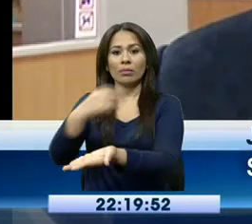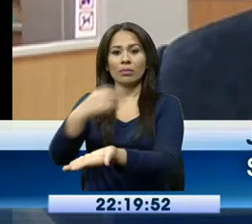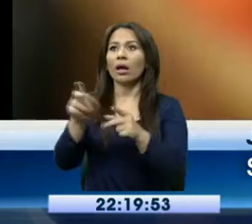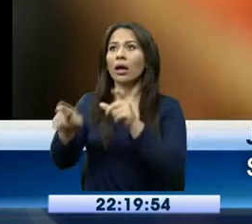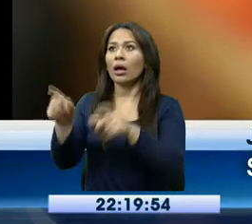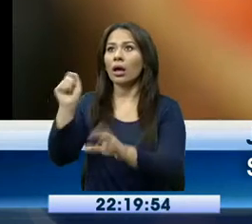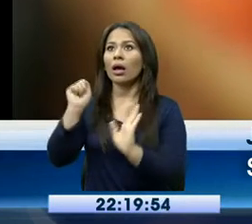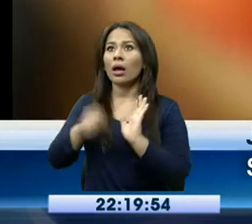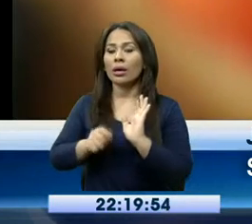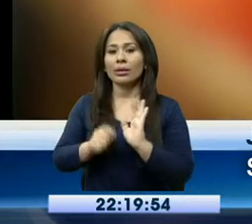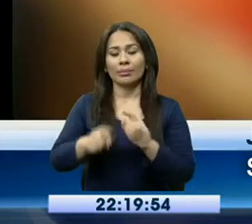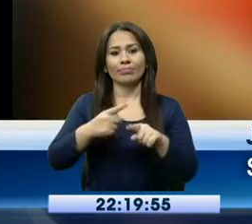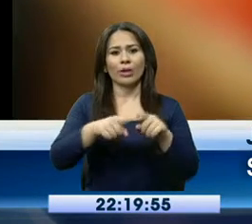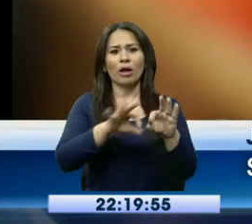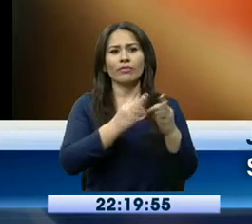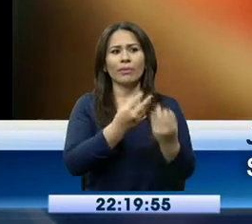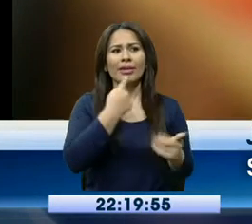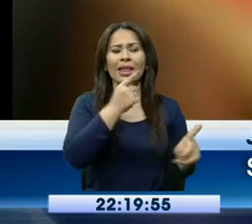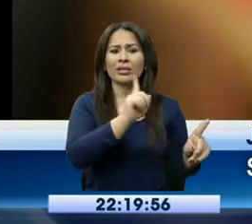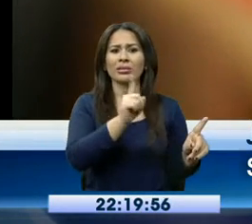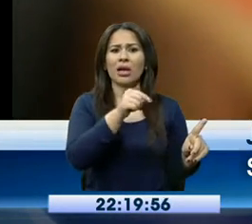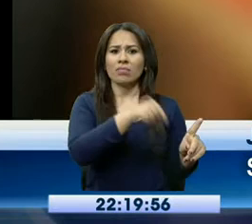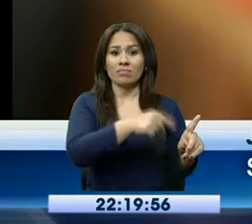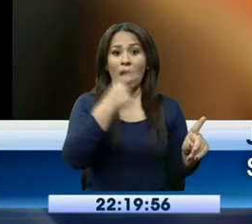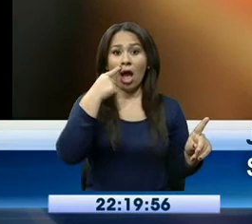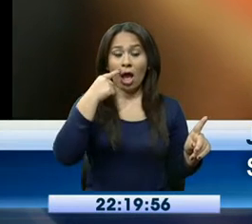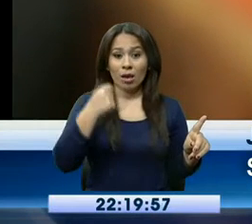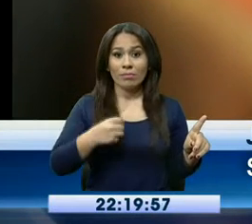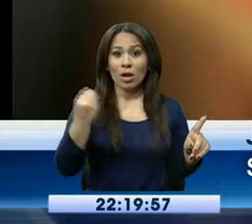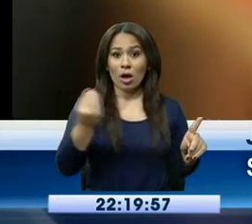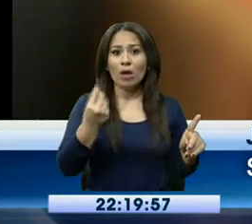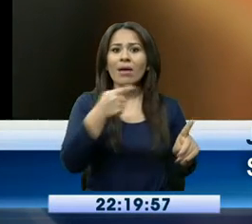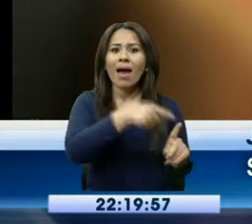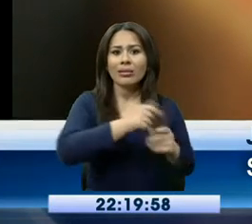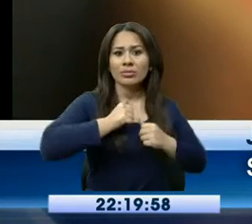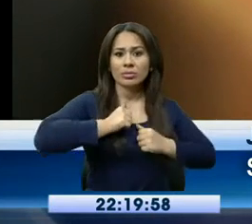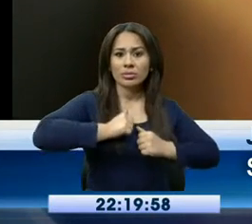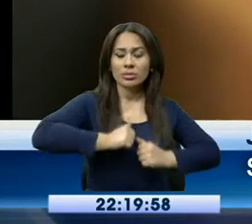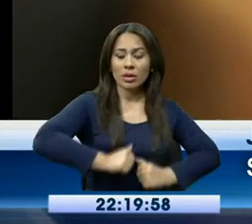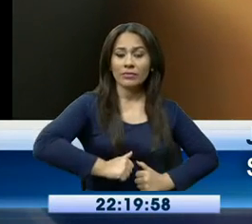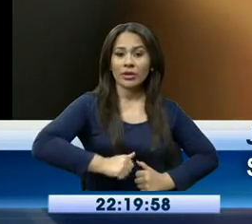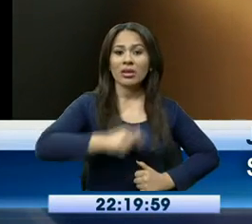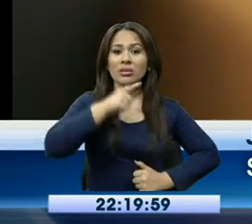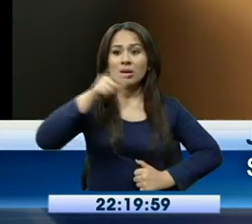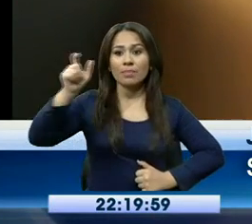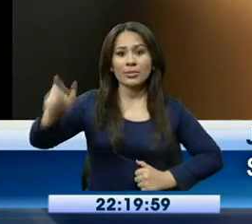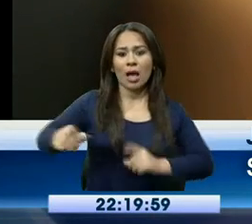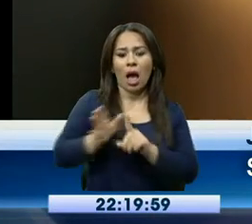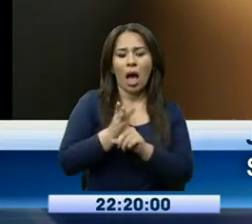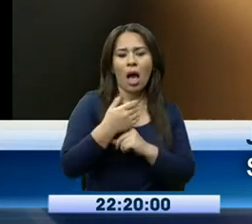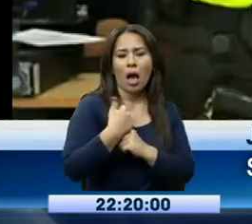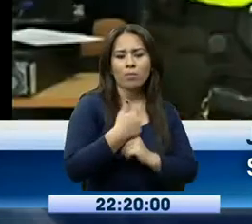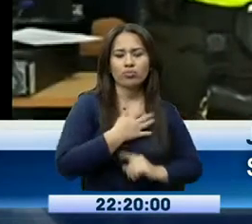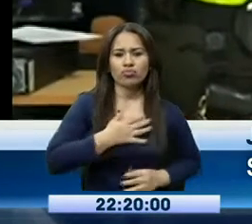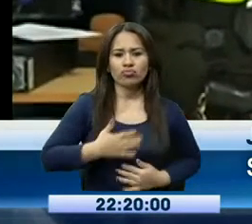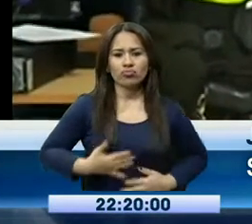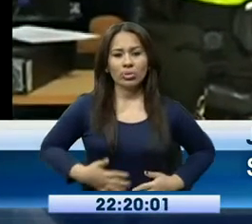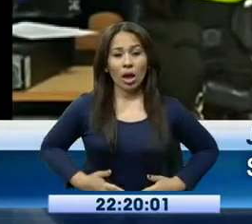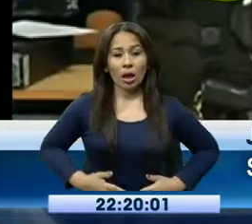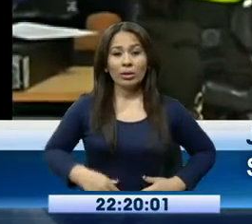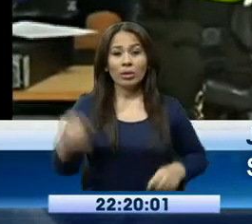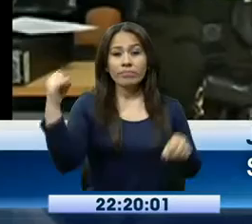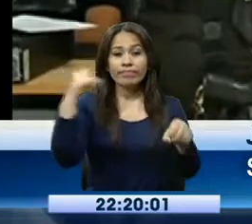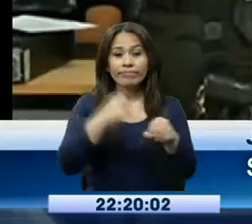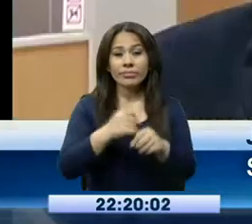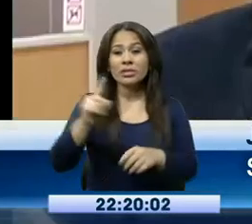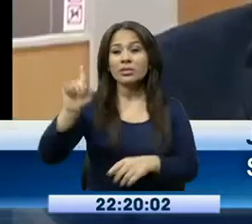Sin embargo, la familia aseguraba que el joven realmente era la víctima, pues había sido abusado sexualmente por el sujeto y un amigo